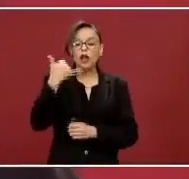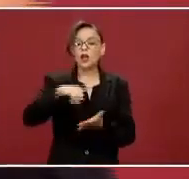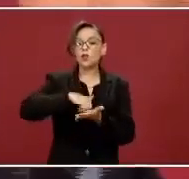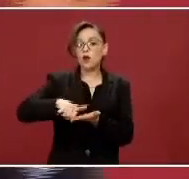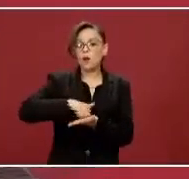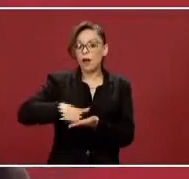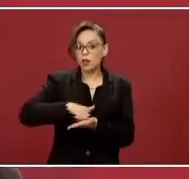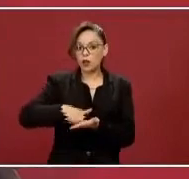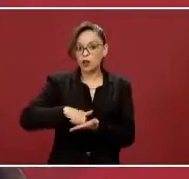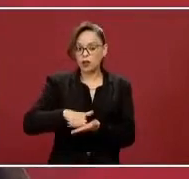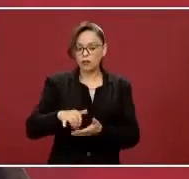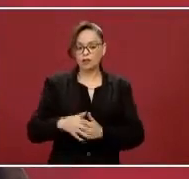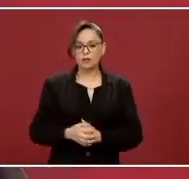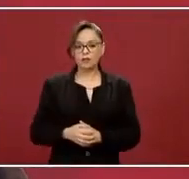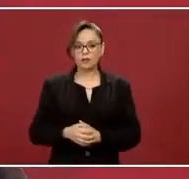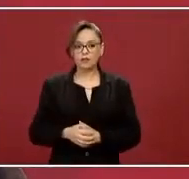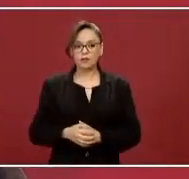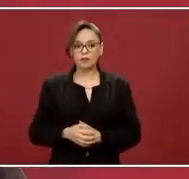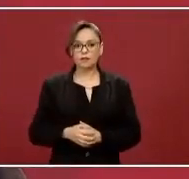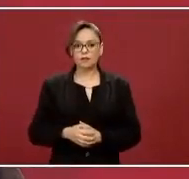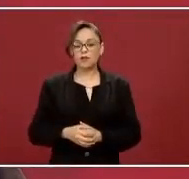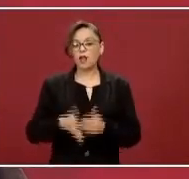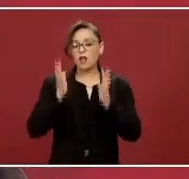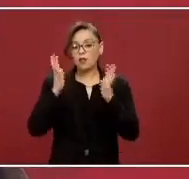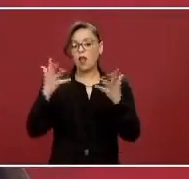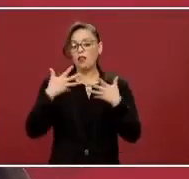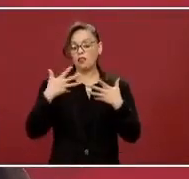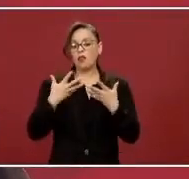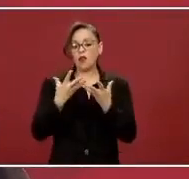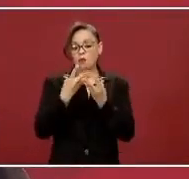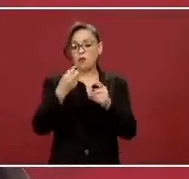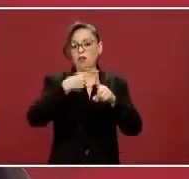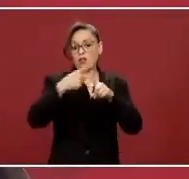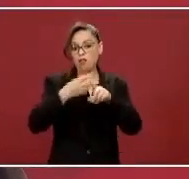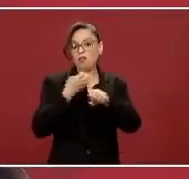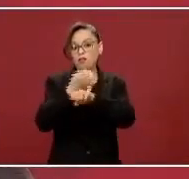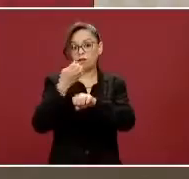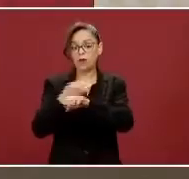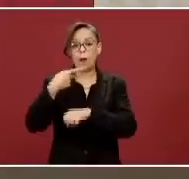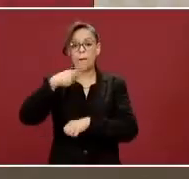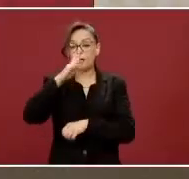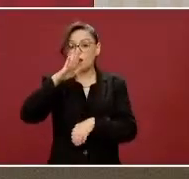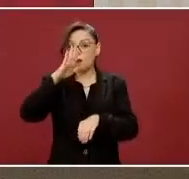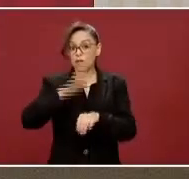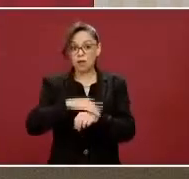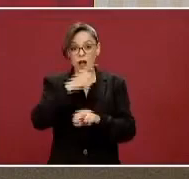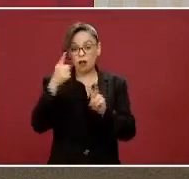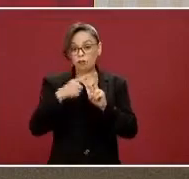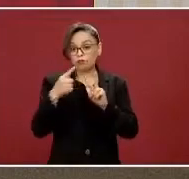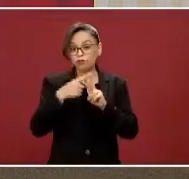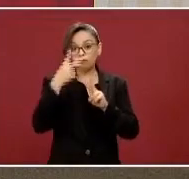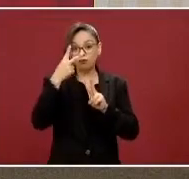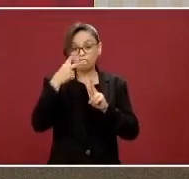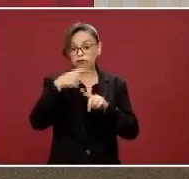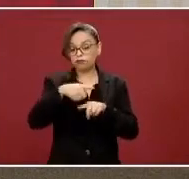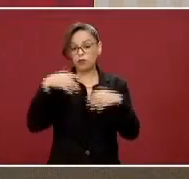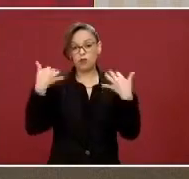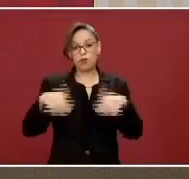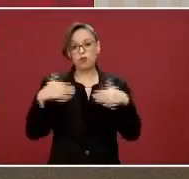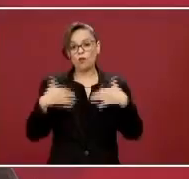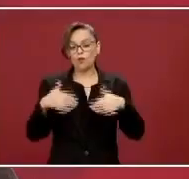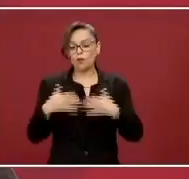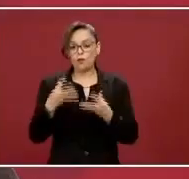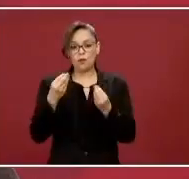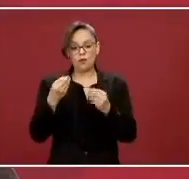tiene ya en todos sus estados, o casi todos, pero en particular estos 2 estados. Y en esos 2 estados vive una gran